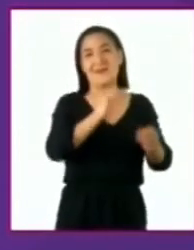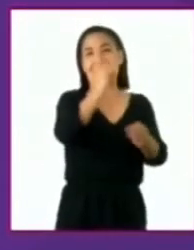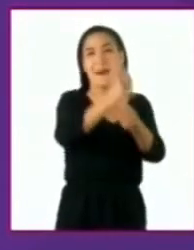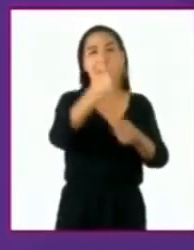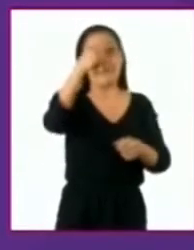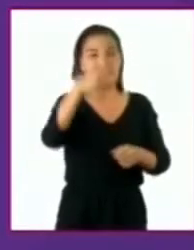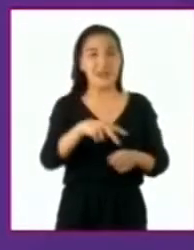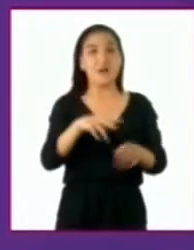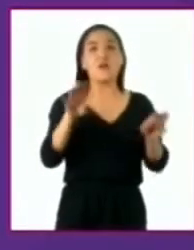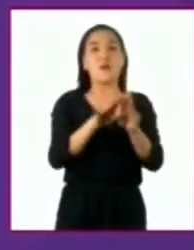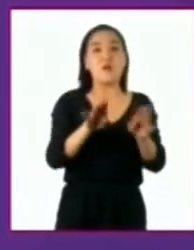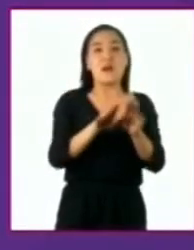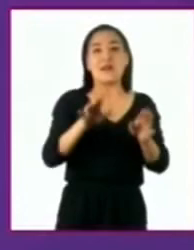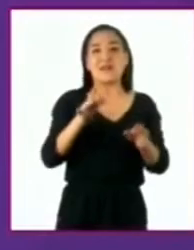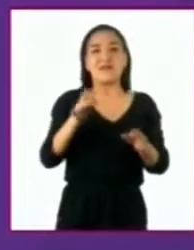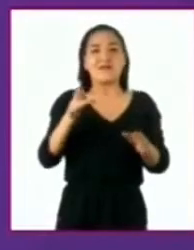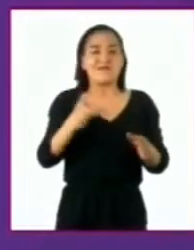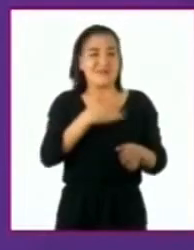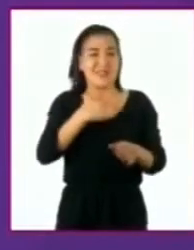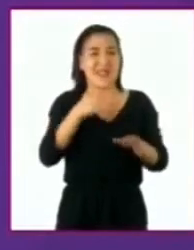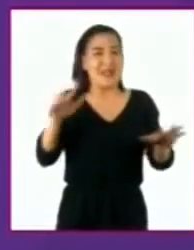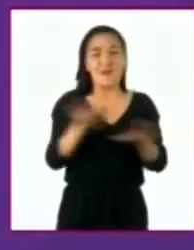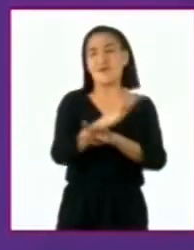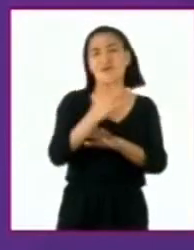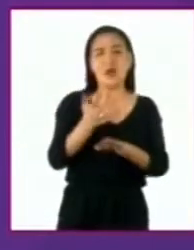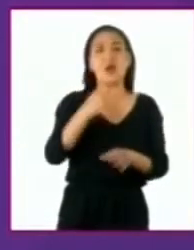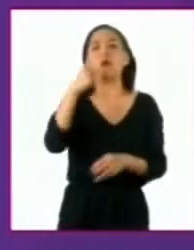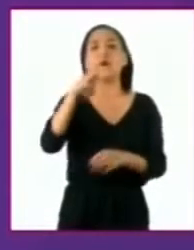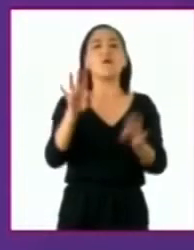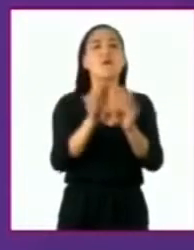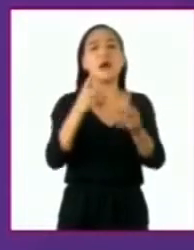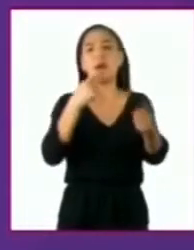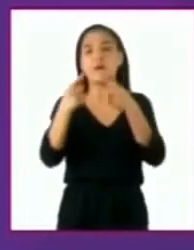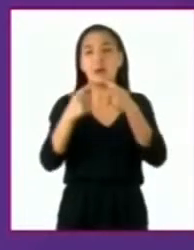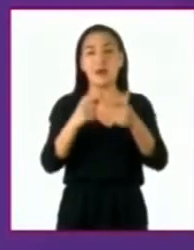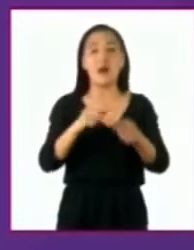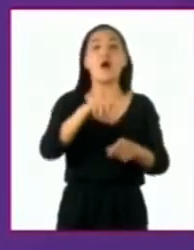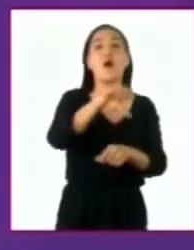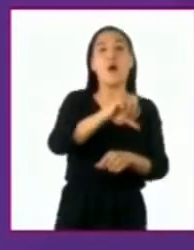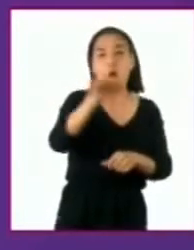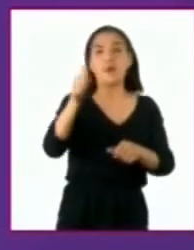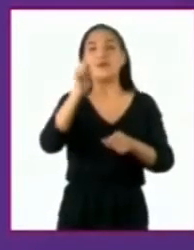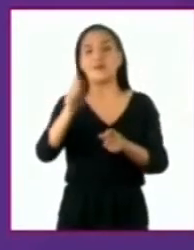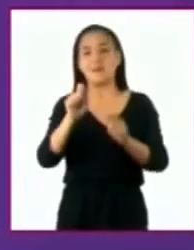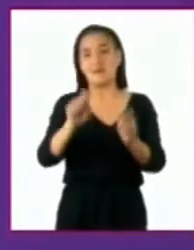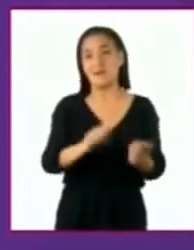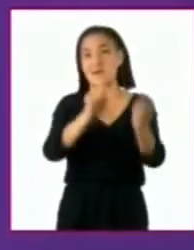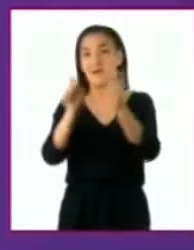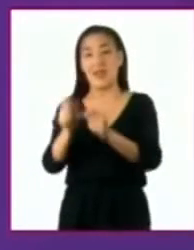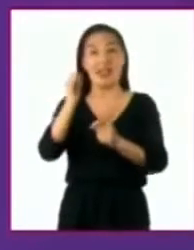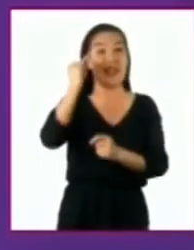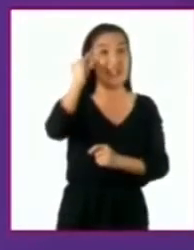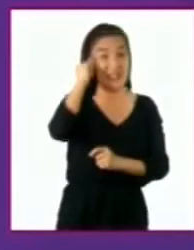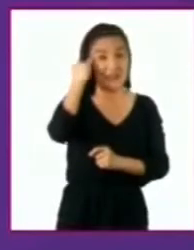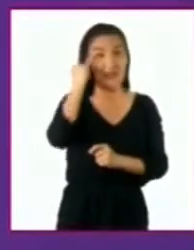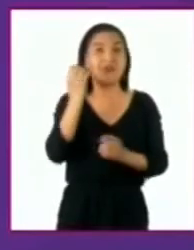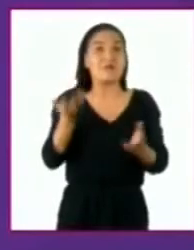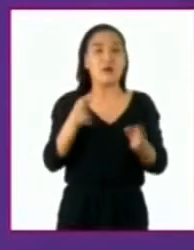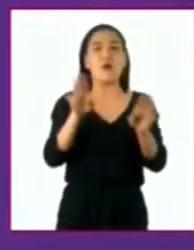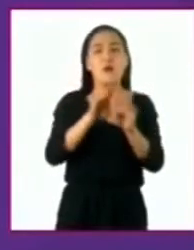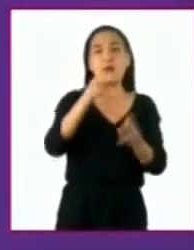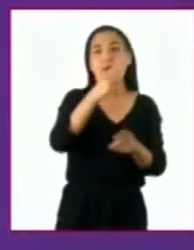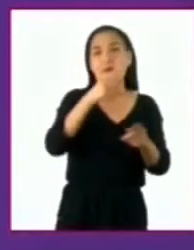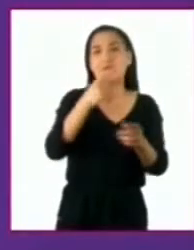alterado. Un sistema tributario fue sustituido por otro. Los indios, al menos eso pensaron en un